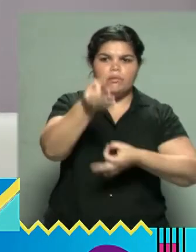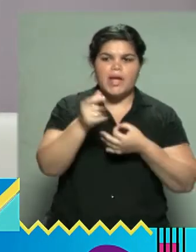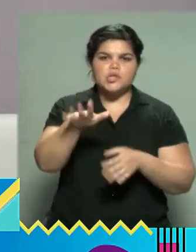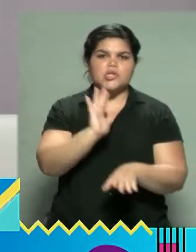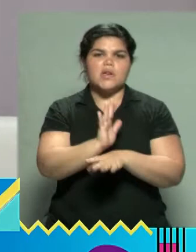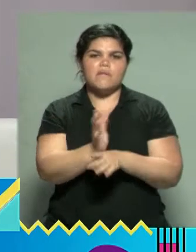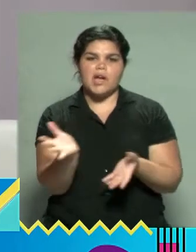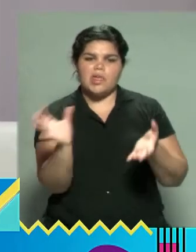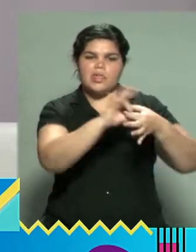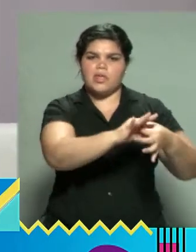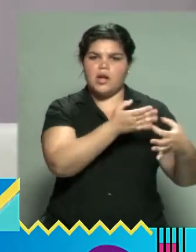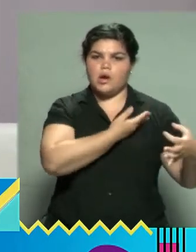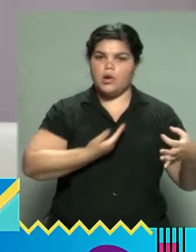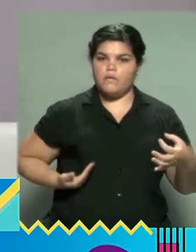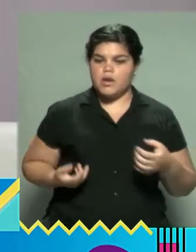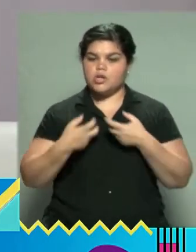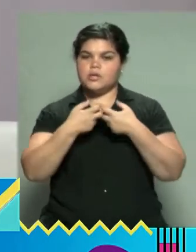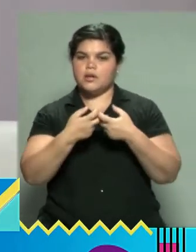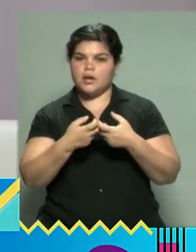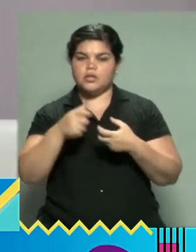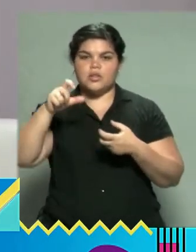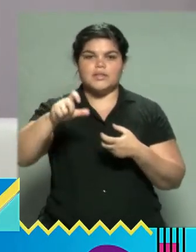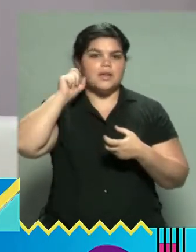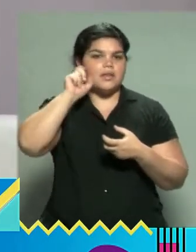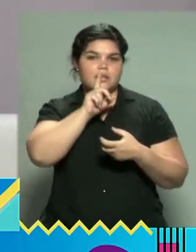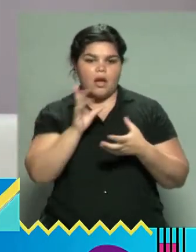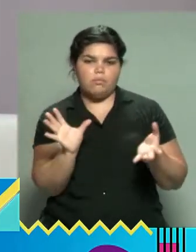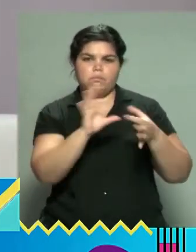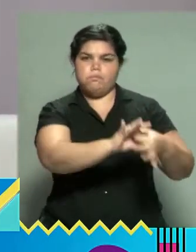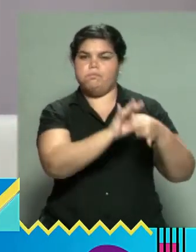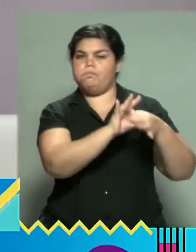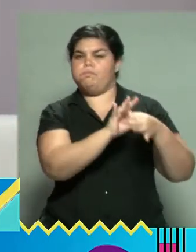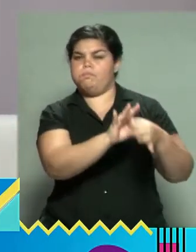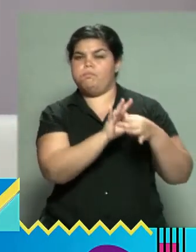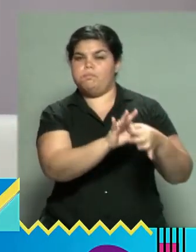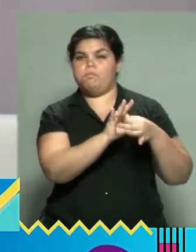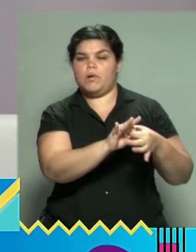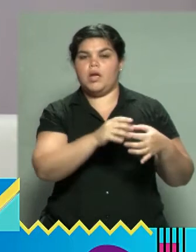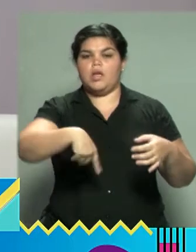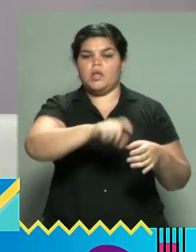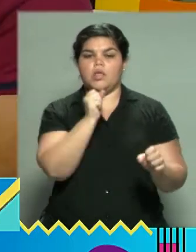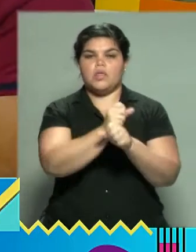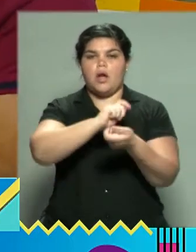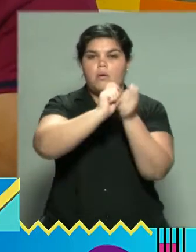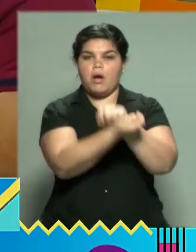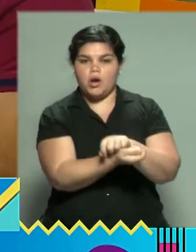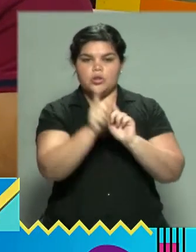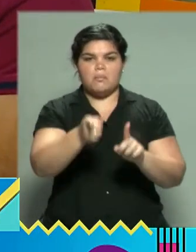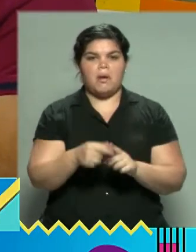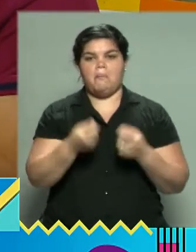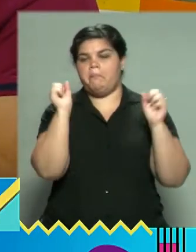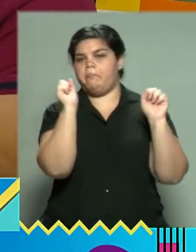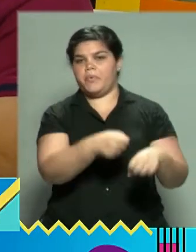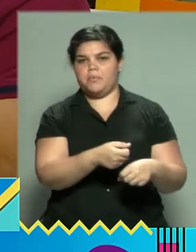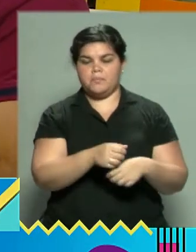gobierno y los sindicatos, principalmente las centrales obreras, que consisten en que van a dejar pasar la reforma laboral. Bien, ahí yo no dejo